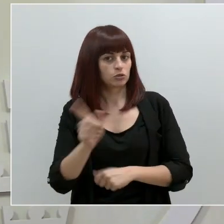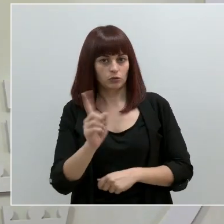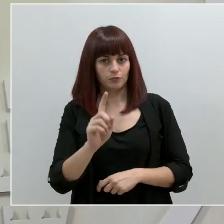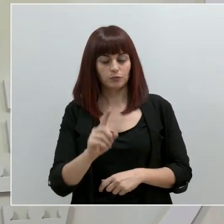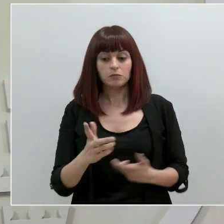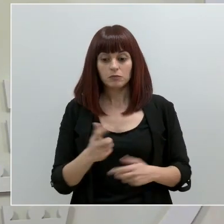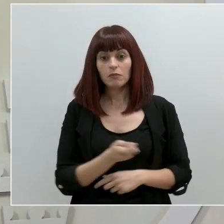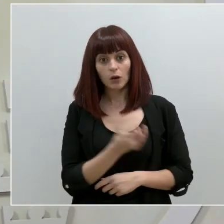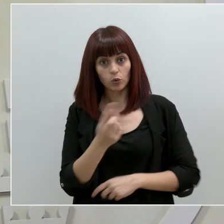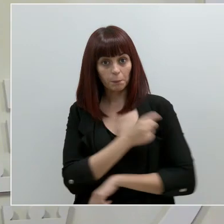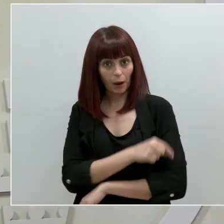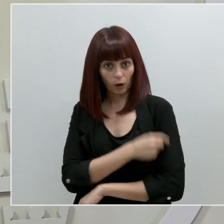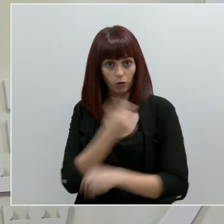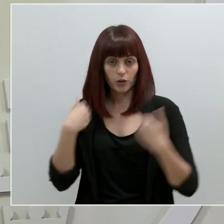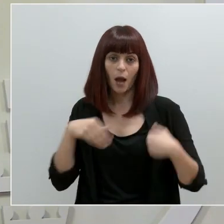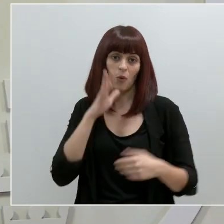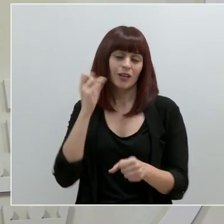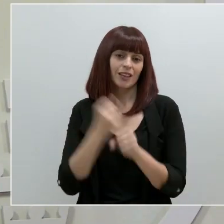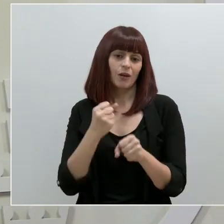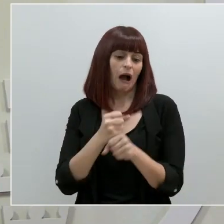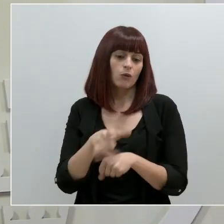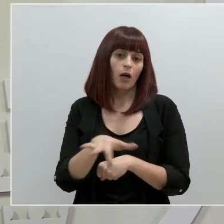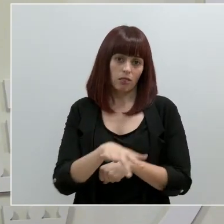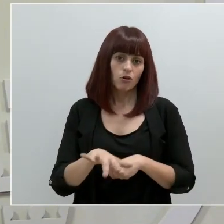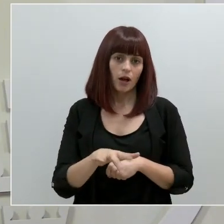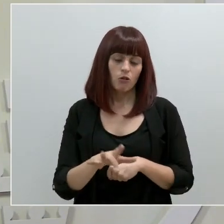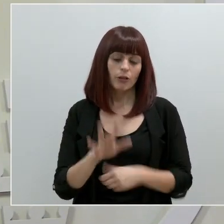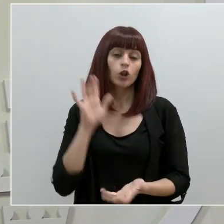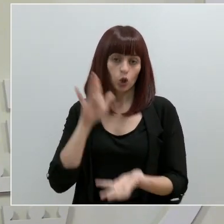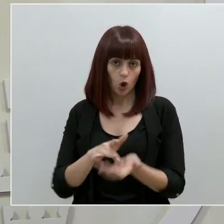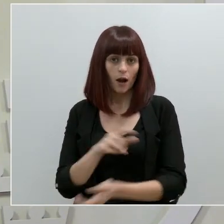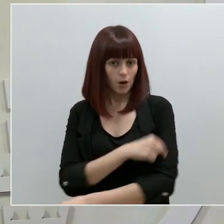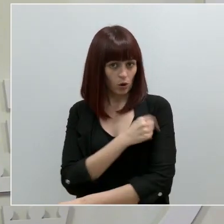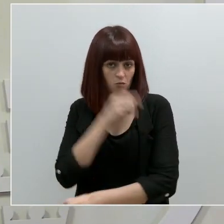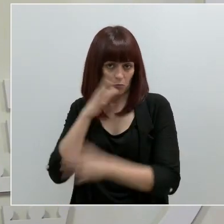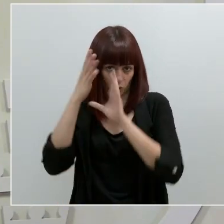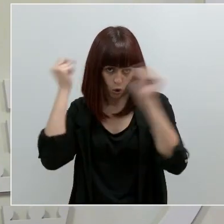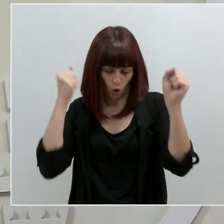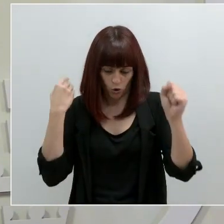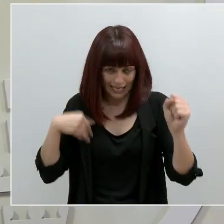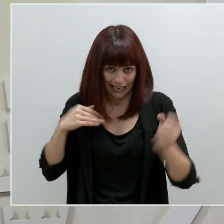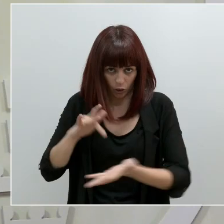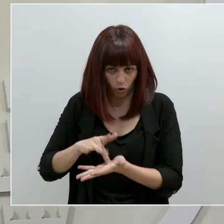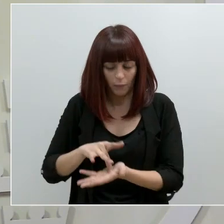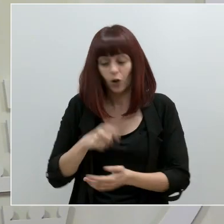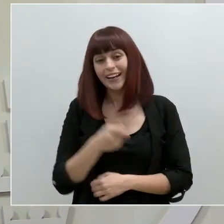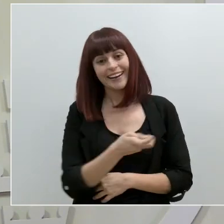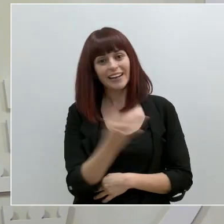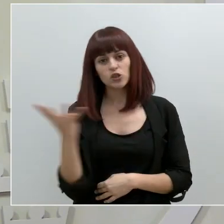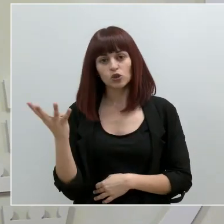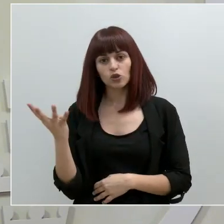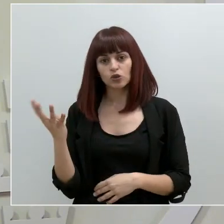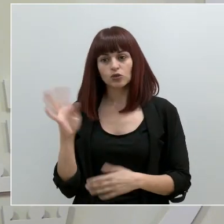cual algunos se habrán vacunado porque trabajen en un sitio donde proceda la vacunación por protocolo, pero el resto, hasta que